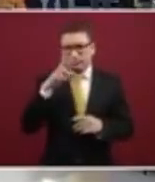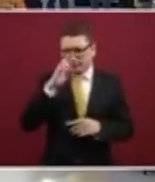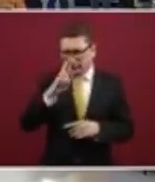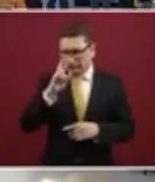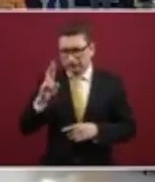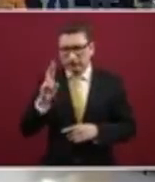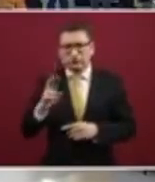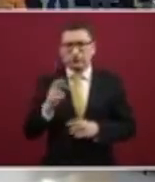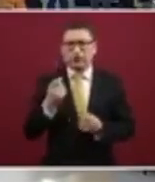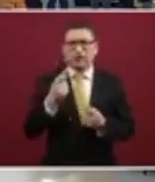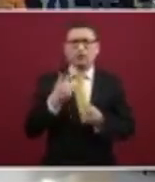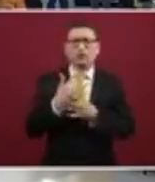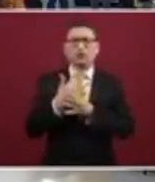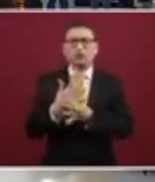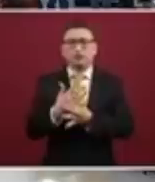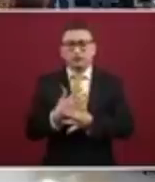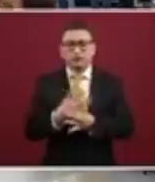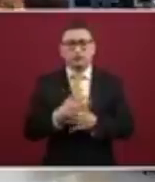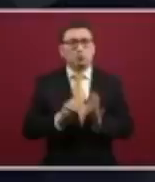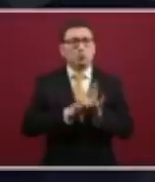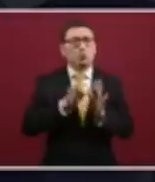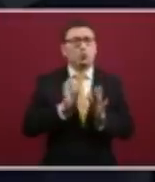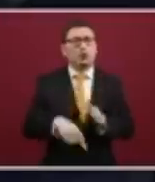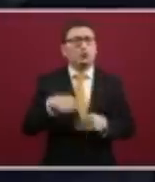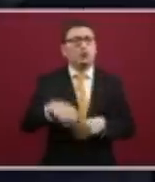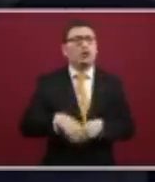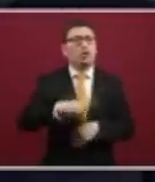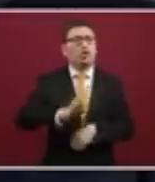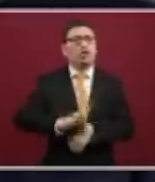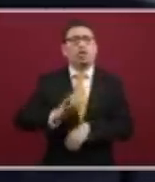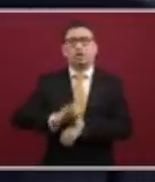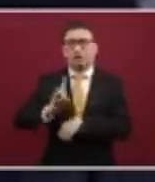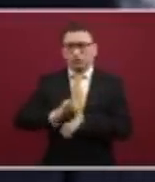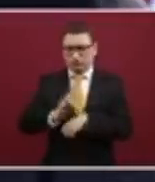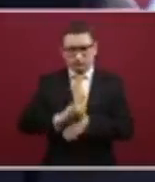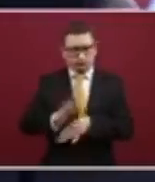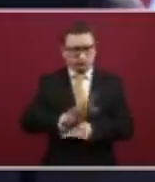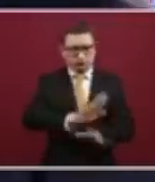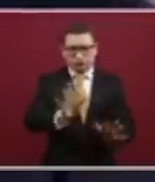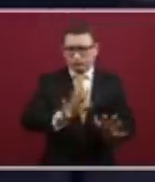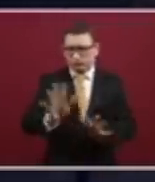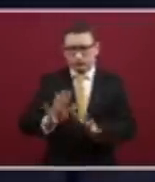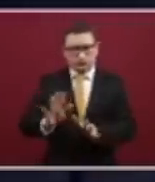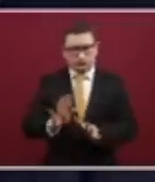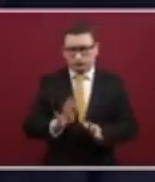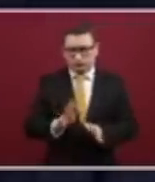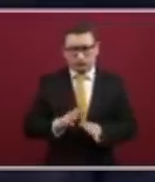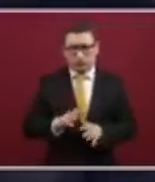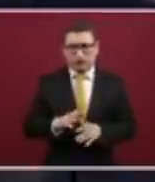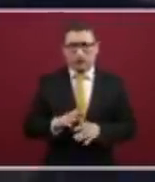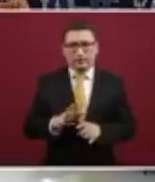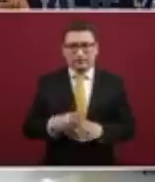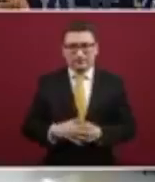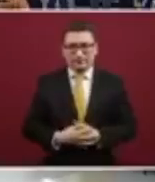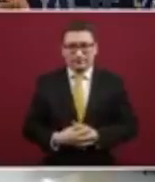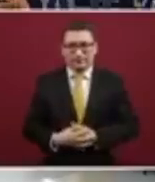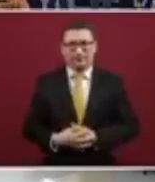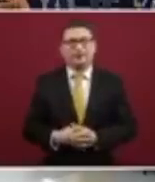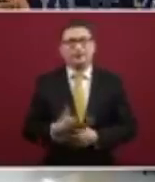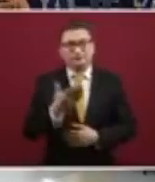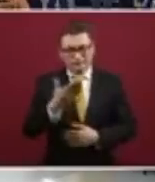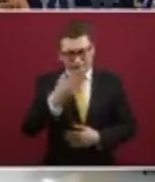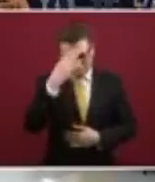que era un montaje la conferencia. No. Sí. Señor presidente, buenos